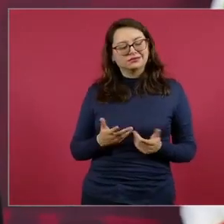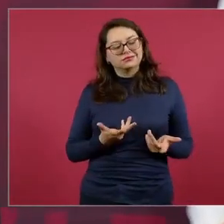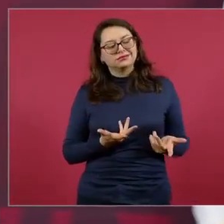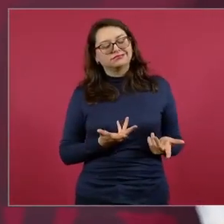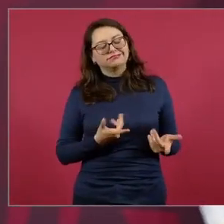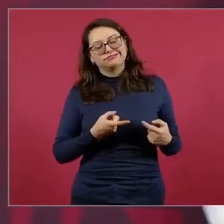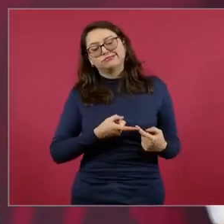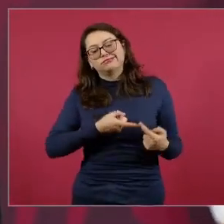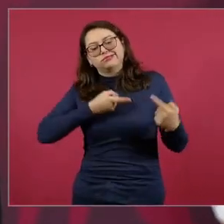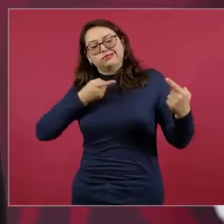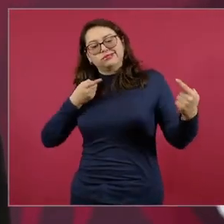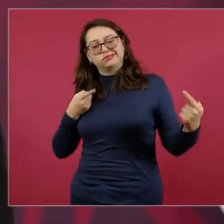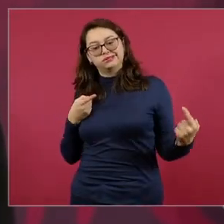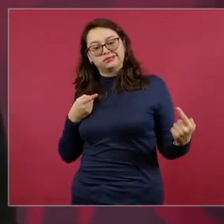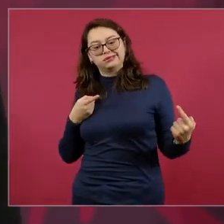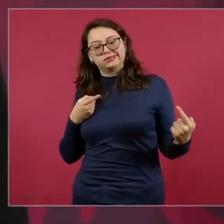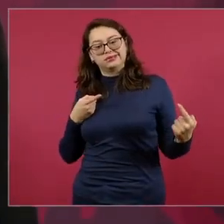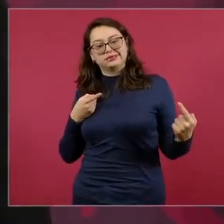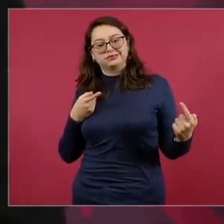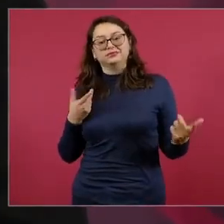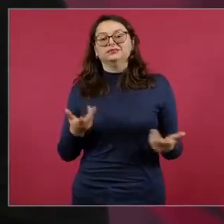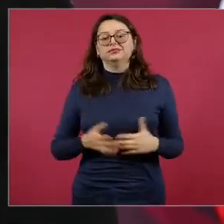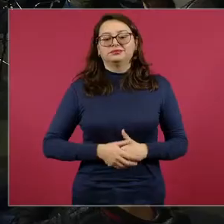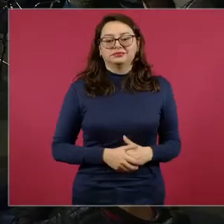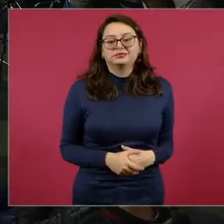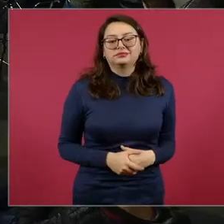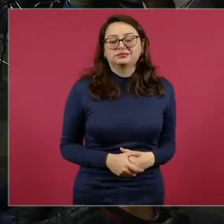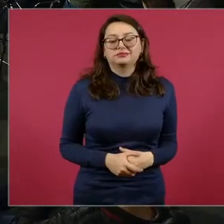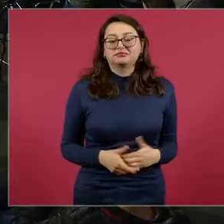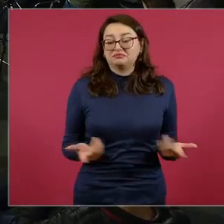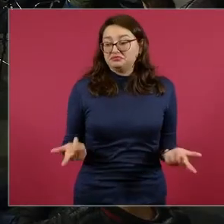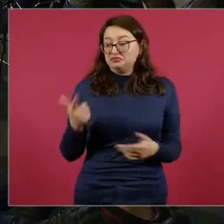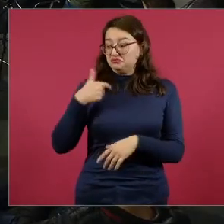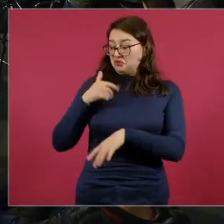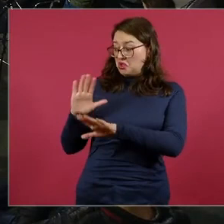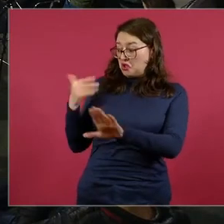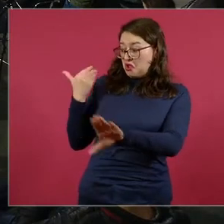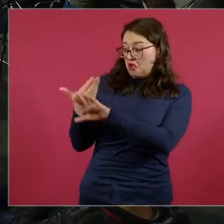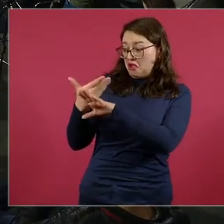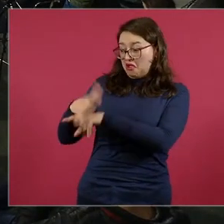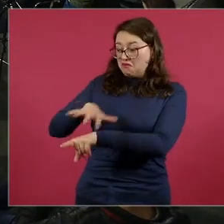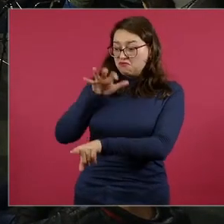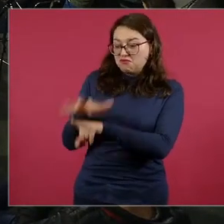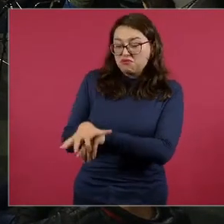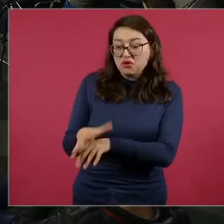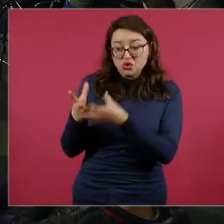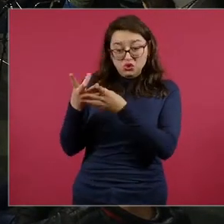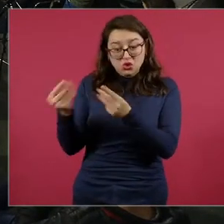distintas. La fuerza no es la solución.